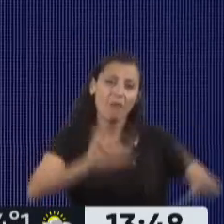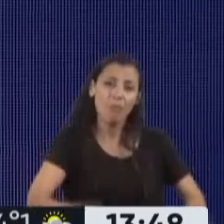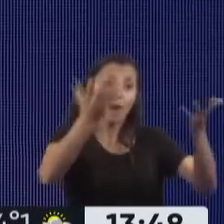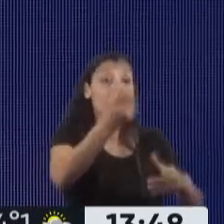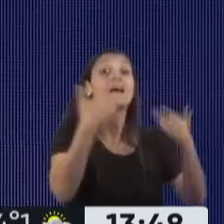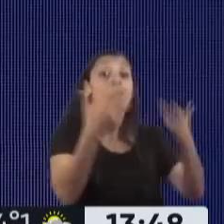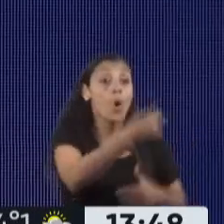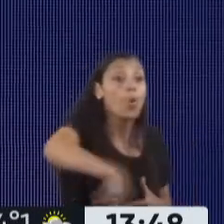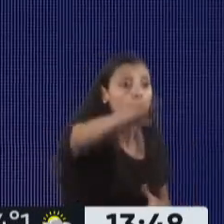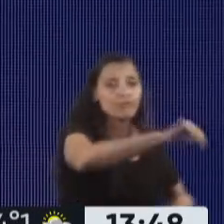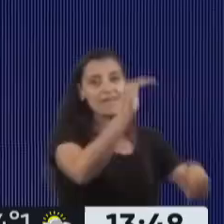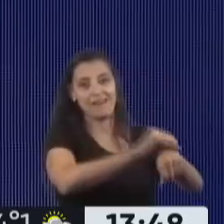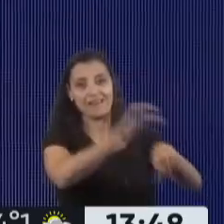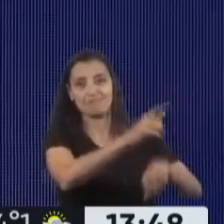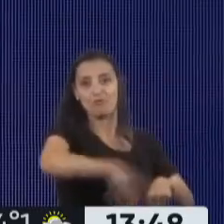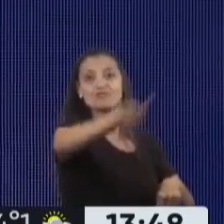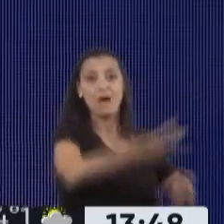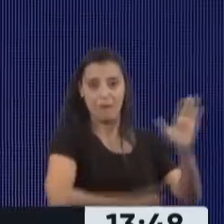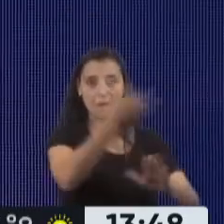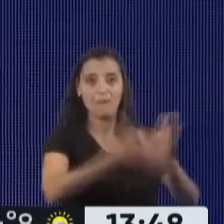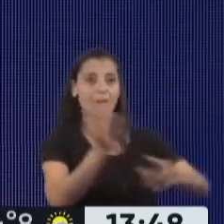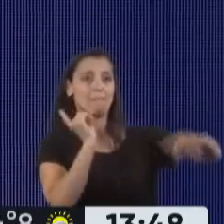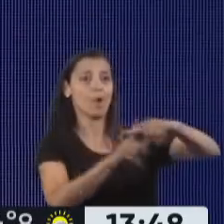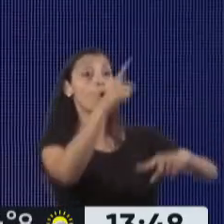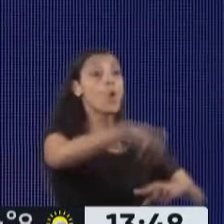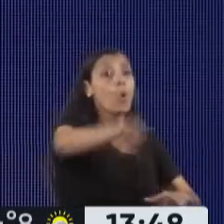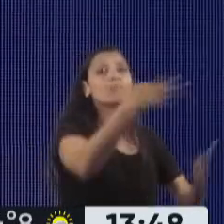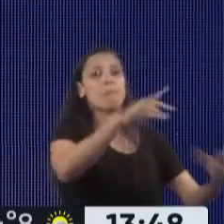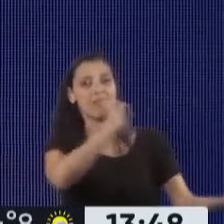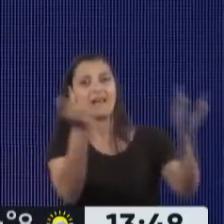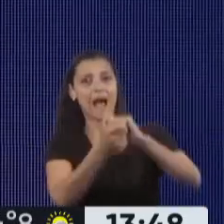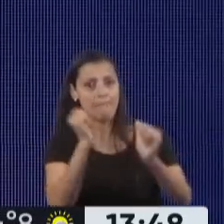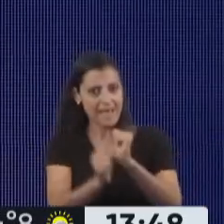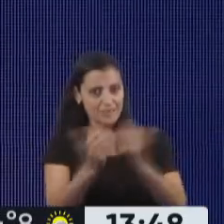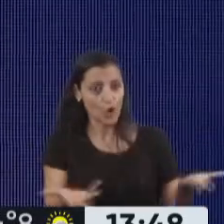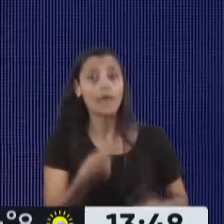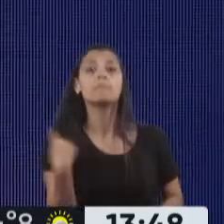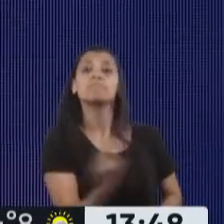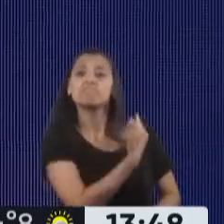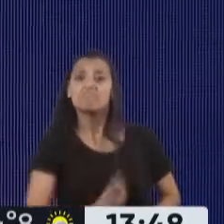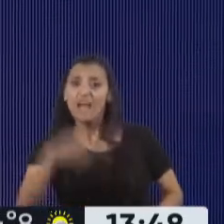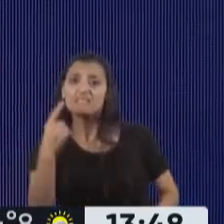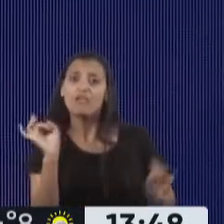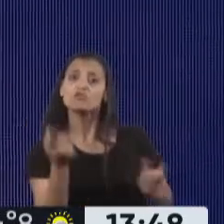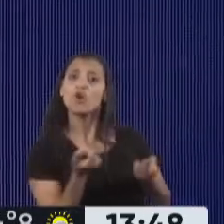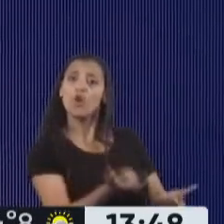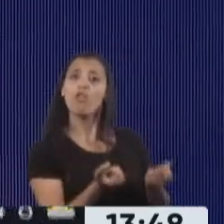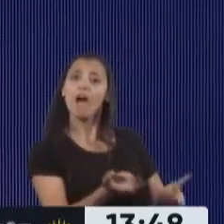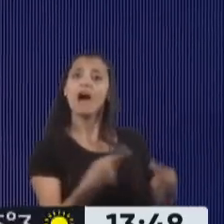son los grandes responsables, ustedes son los que pueden cambiar esta realidad. Nosotros solamente le estamos